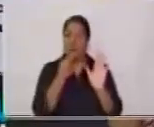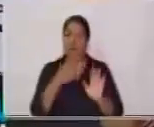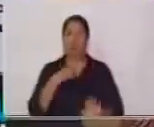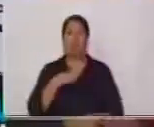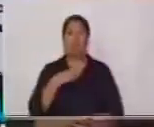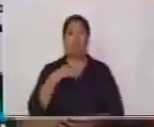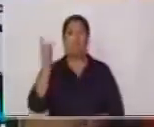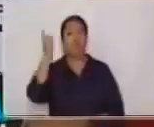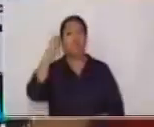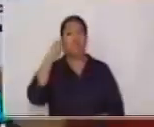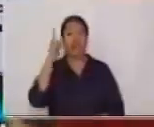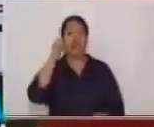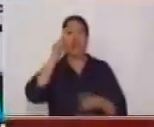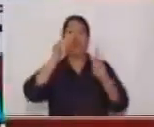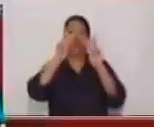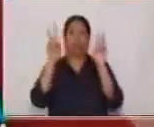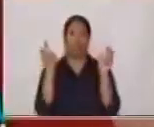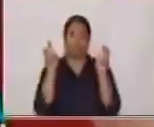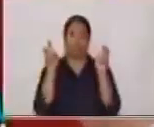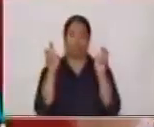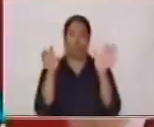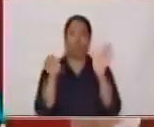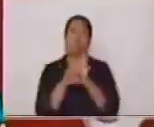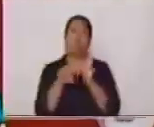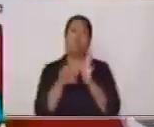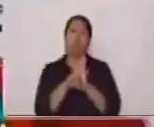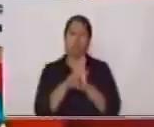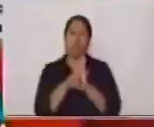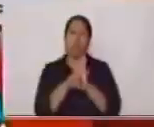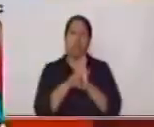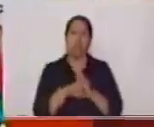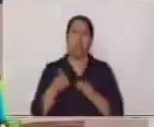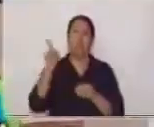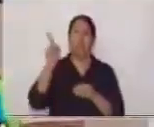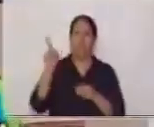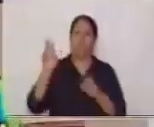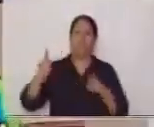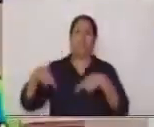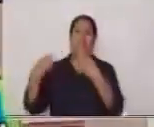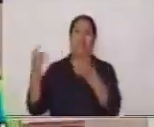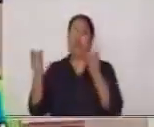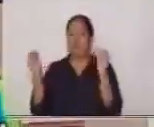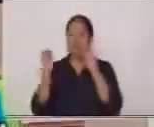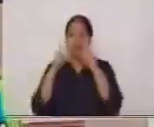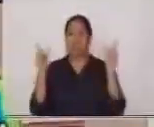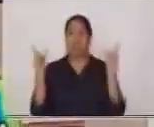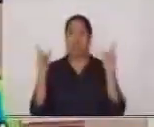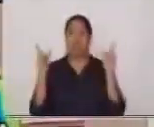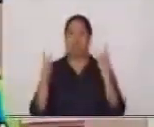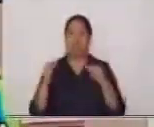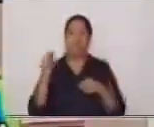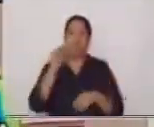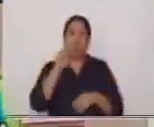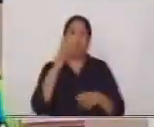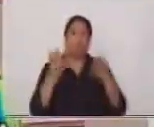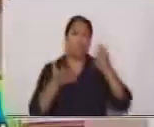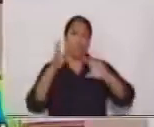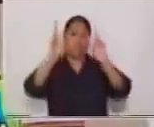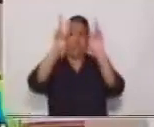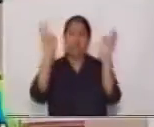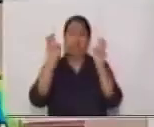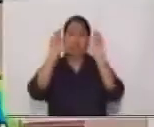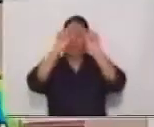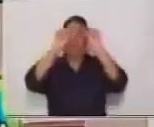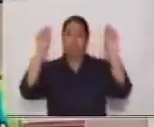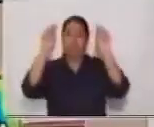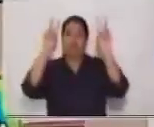título. Por ejemplo, este era el regalo sorpresa. Se me ocurre que puede ser un buen título para mi narración.